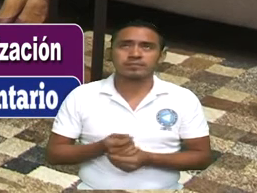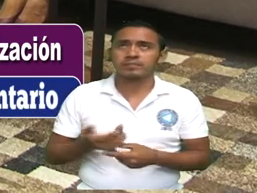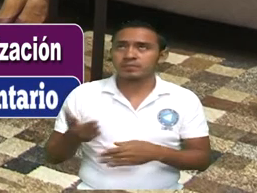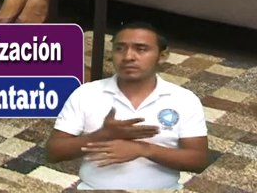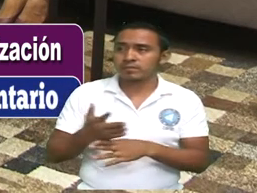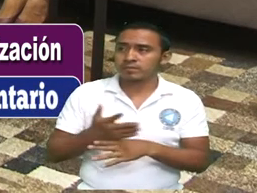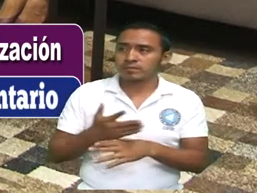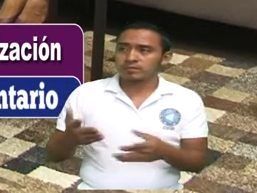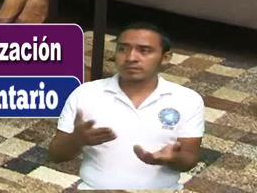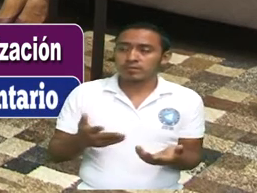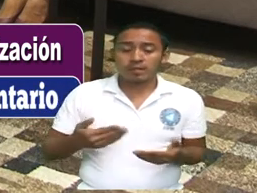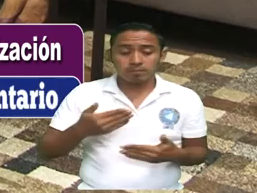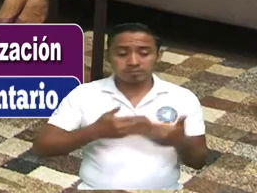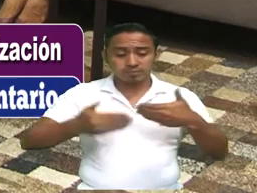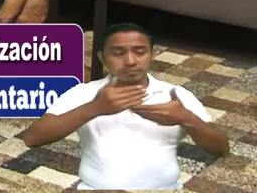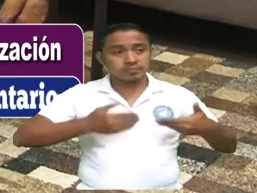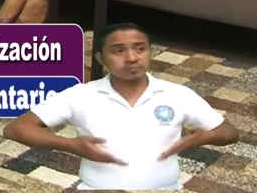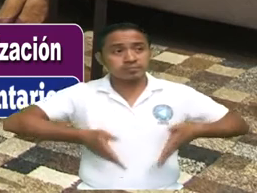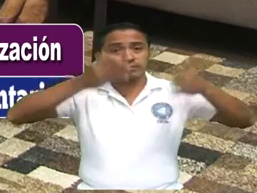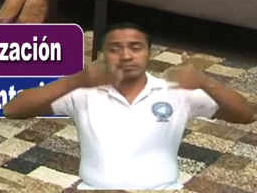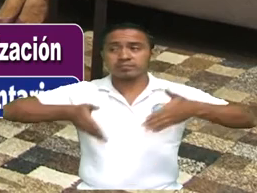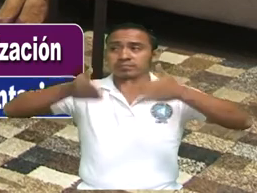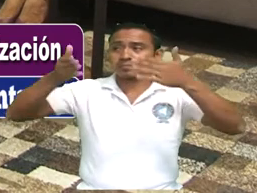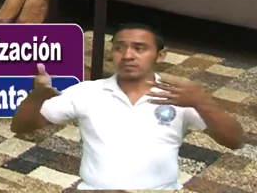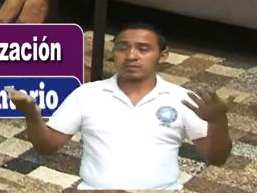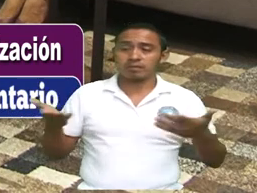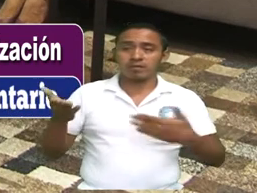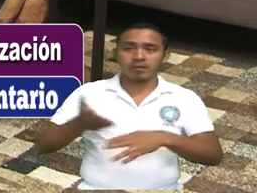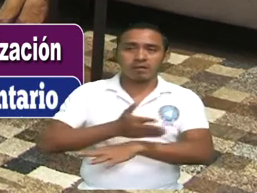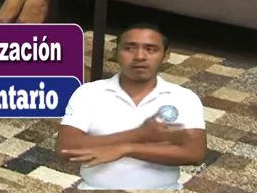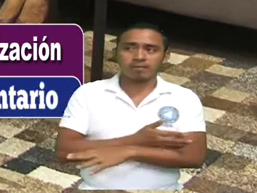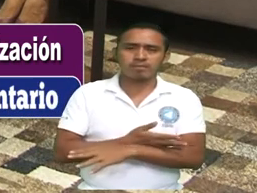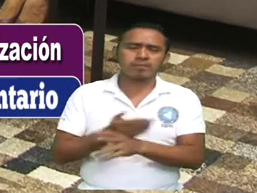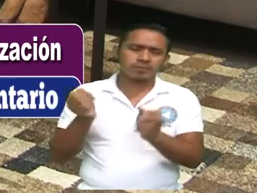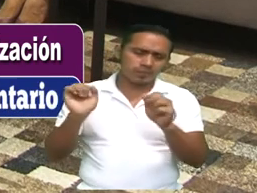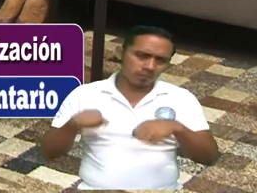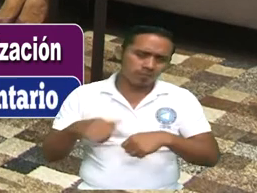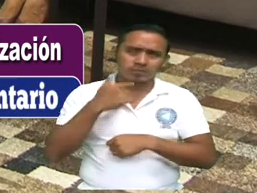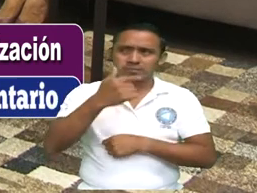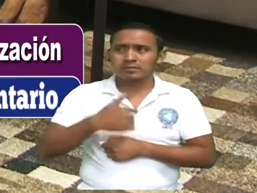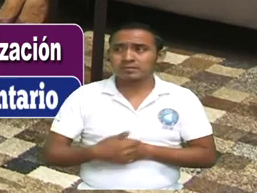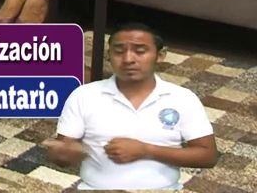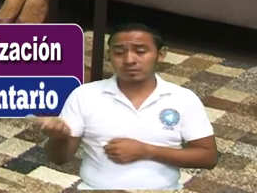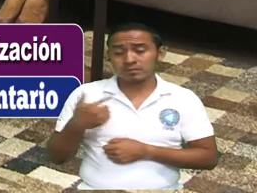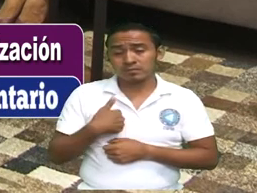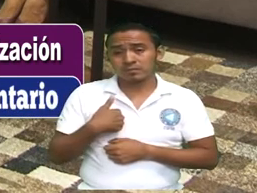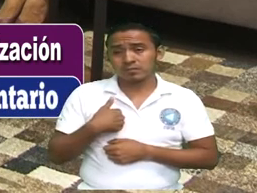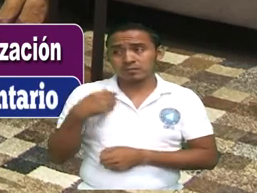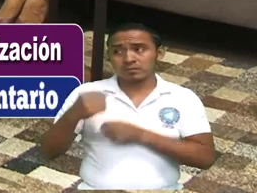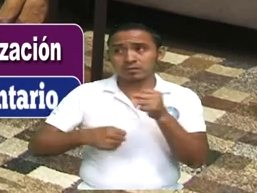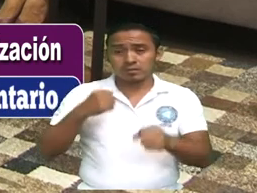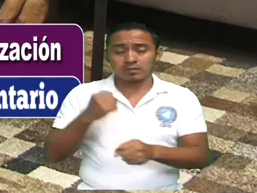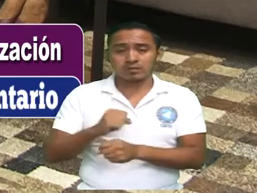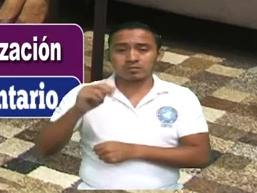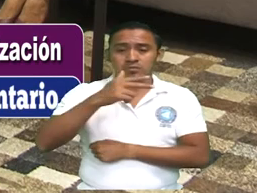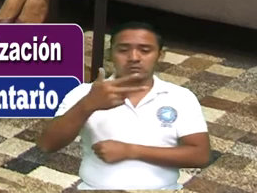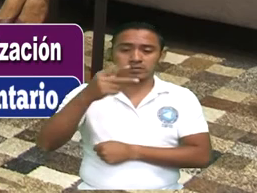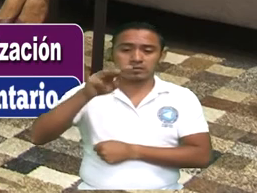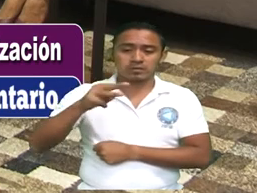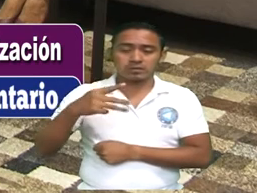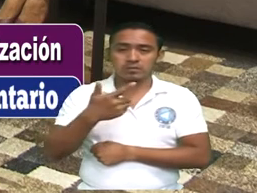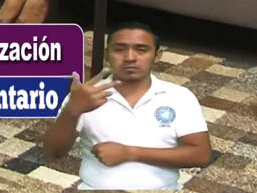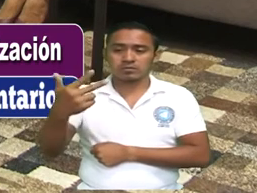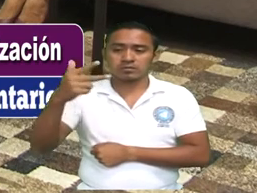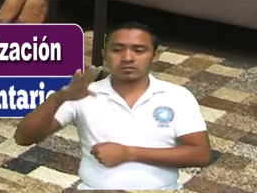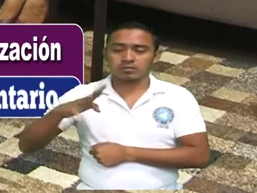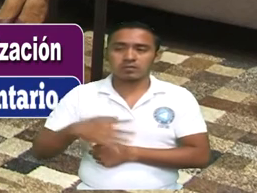Y la infraestructura, pues, ya ni se diga como eran antes. Yo te puedo decir, cuando a mí me tocó en el año 83-84